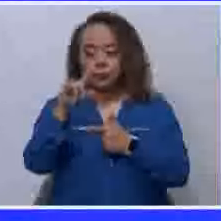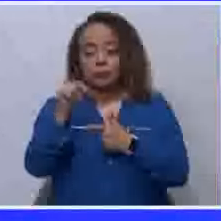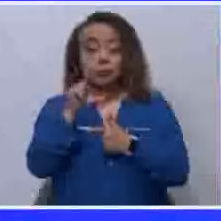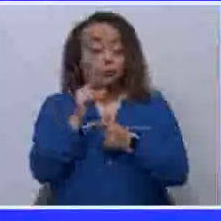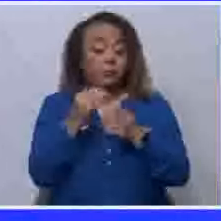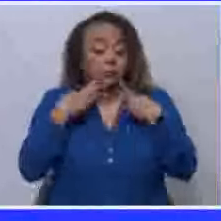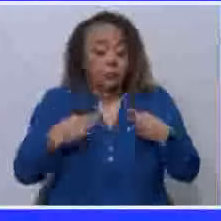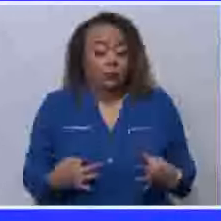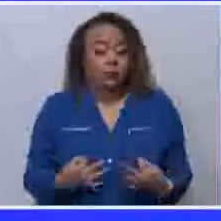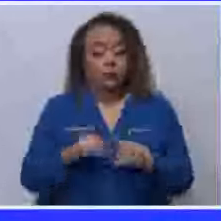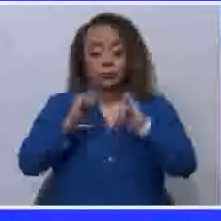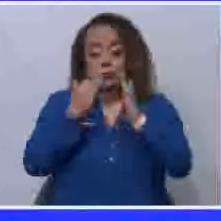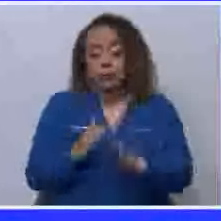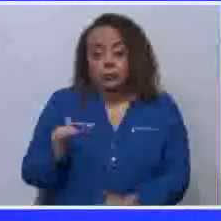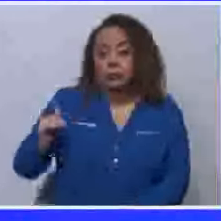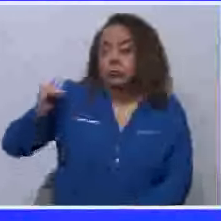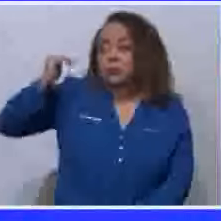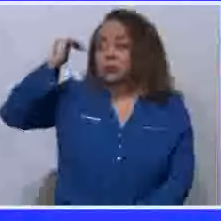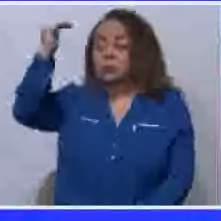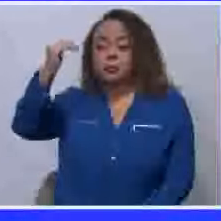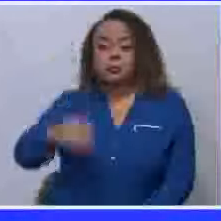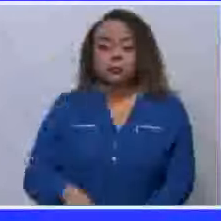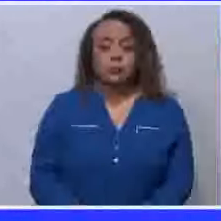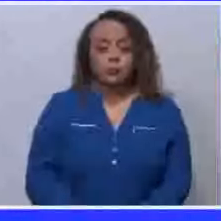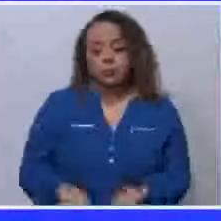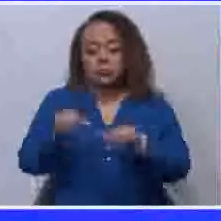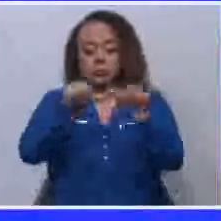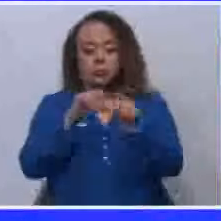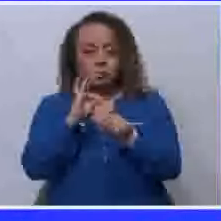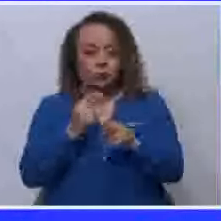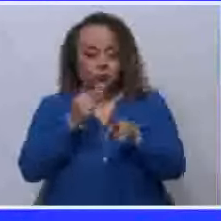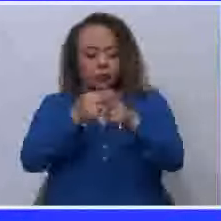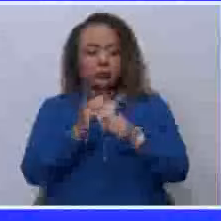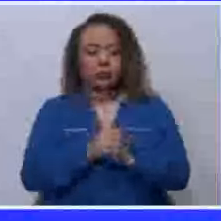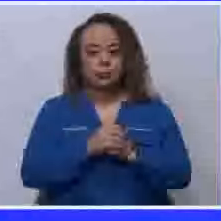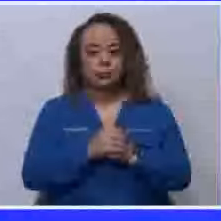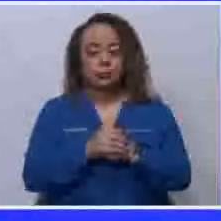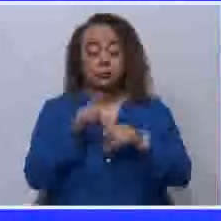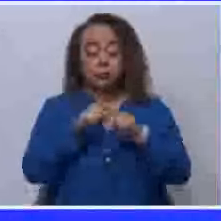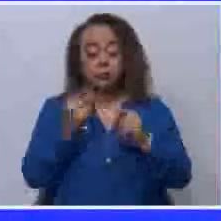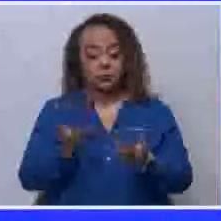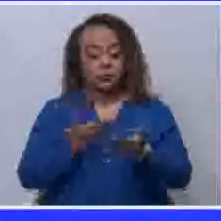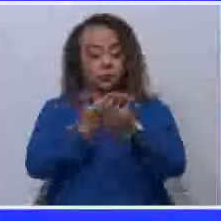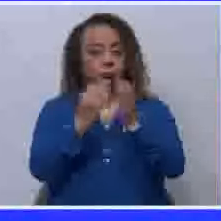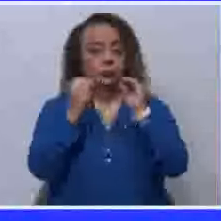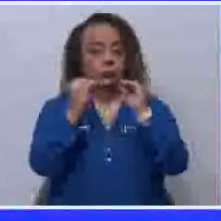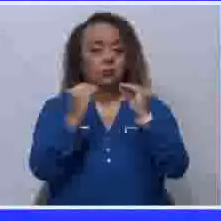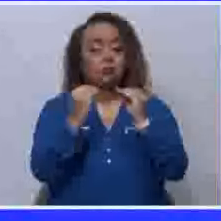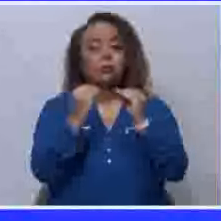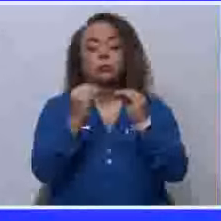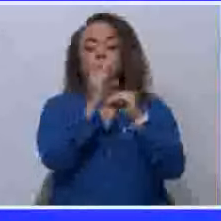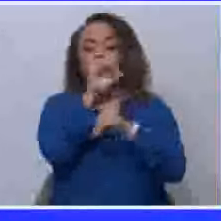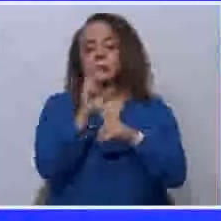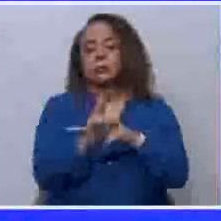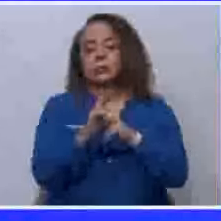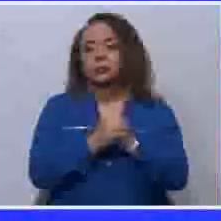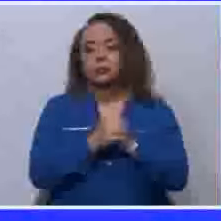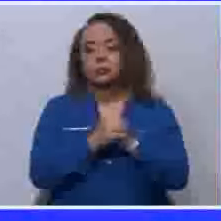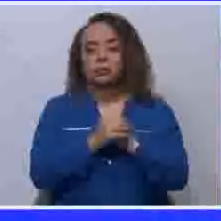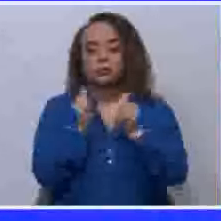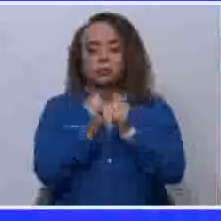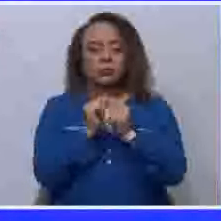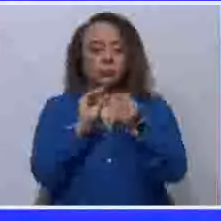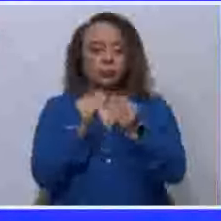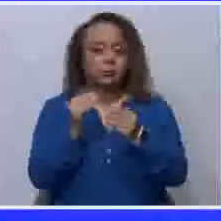del jugador espigado, el del área, el 9 nominal, pero que le aportaban mucho a la selección en cuanto a la